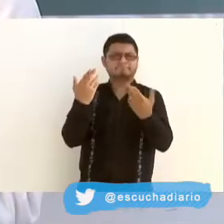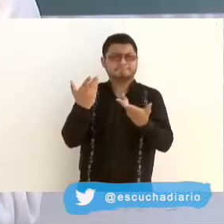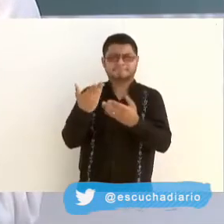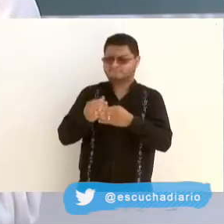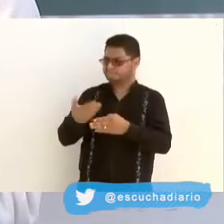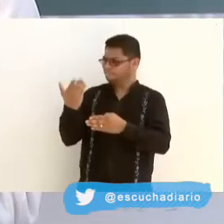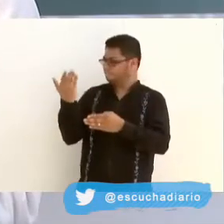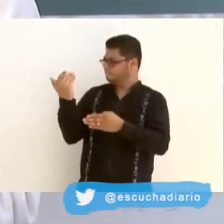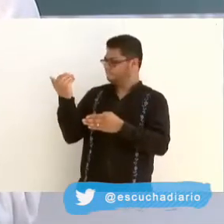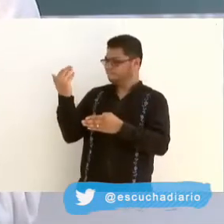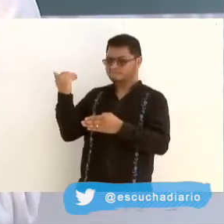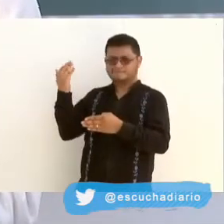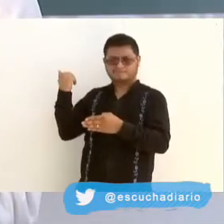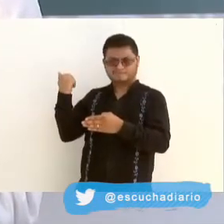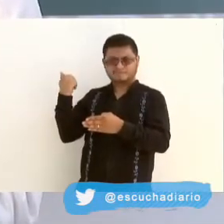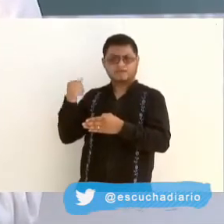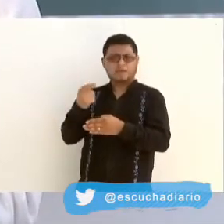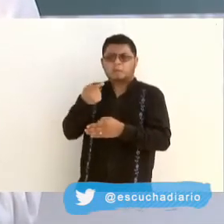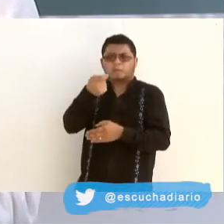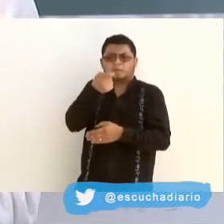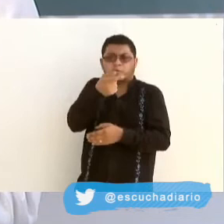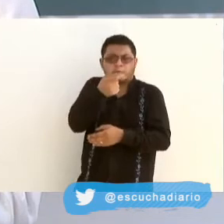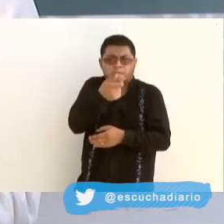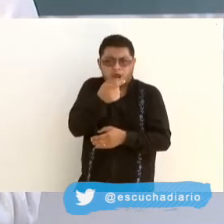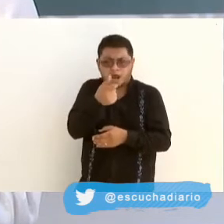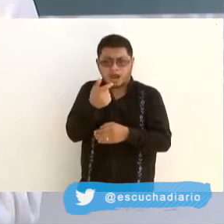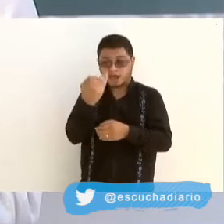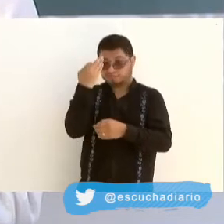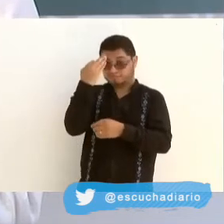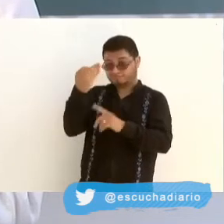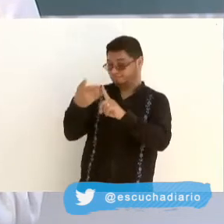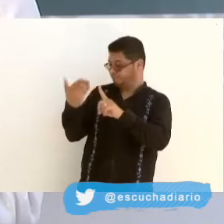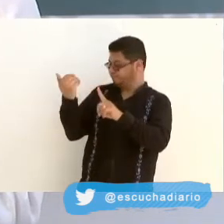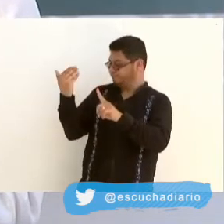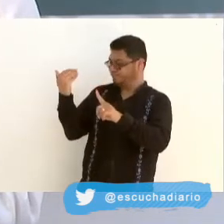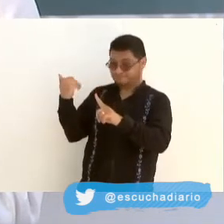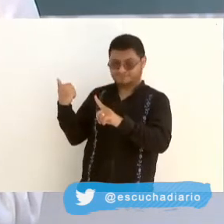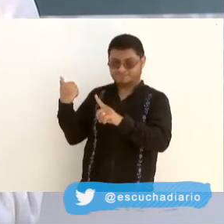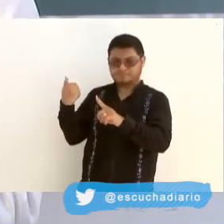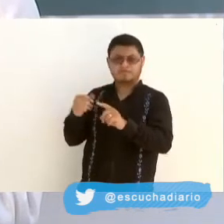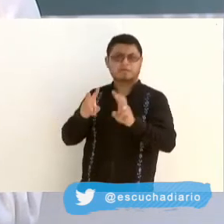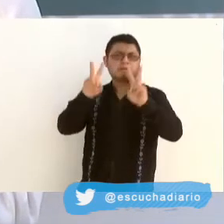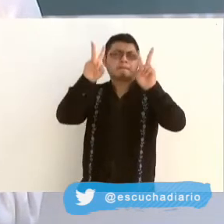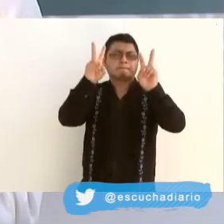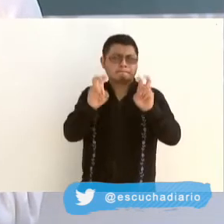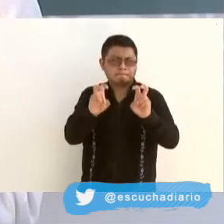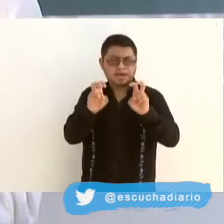hace relativamente poco, las comunicaciones